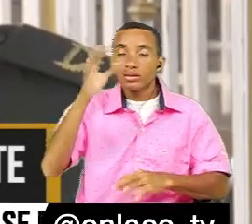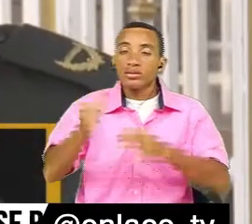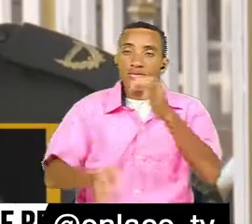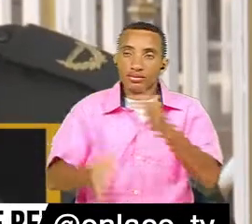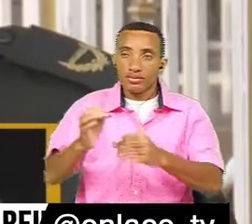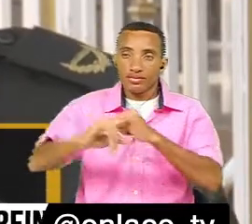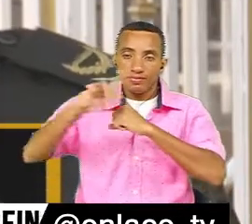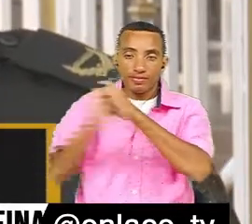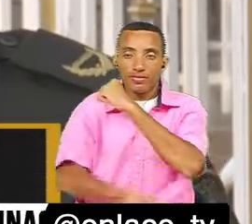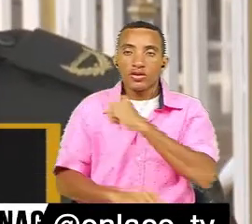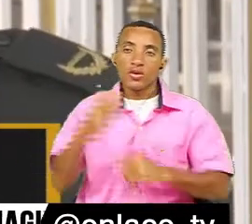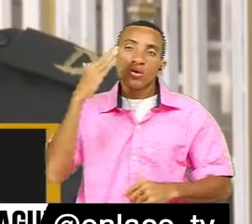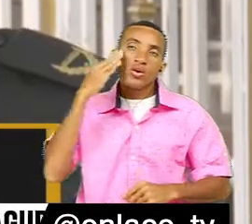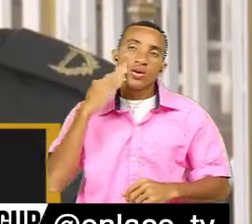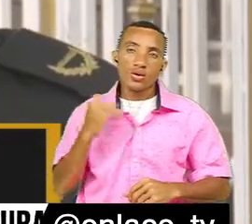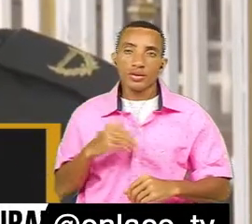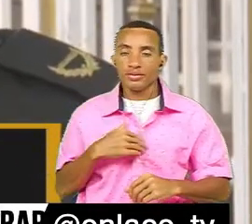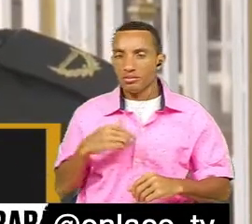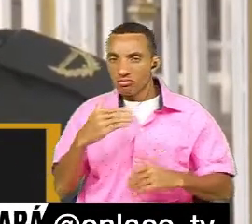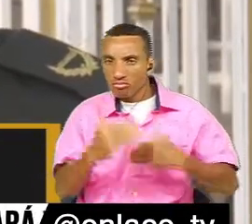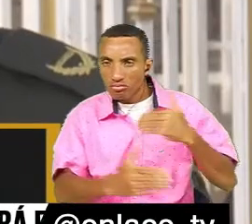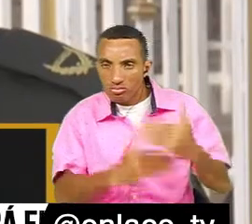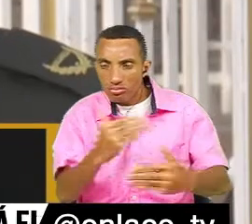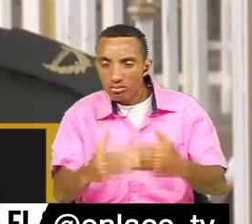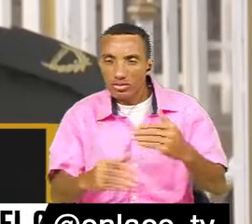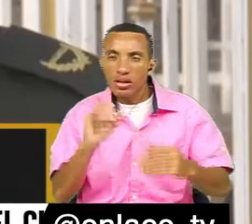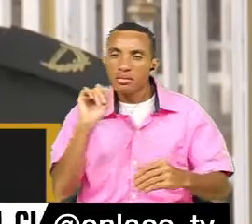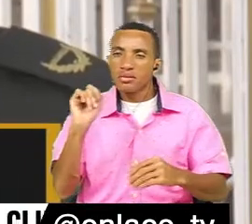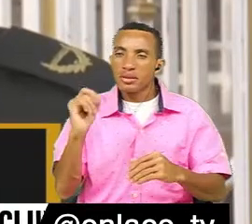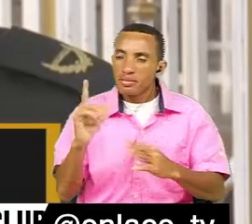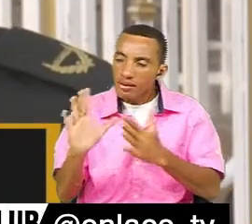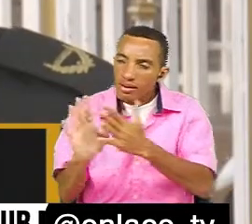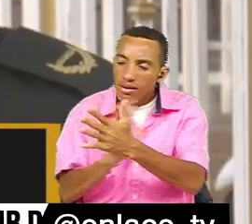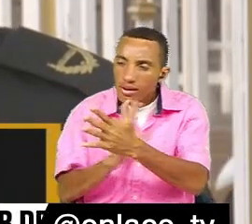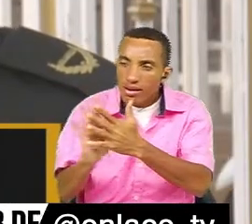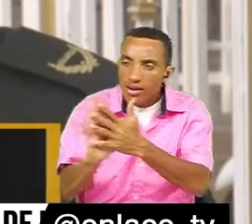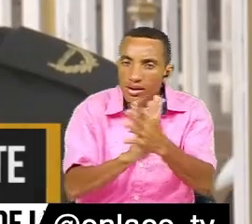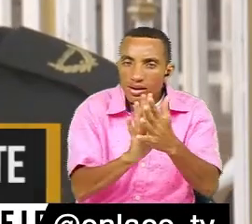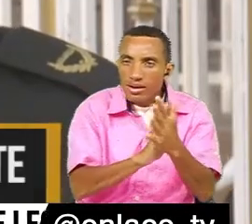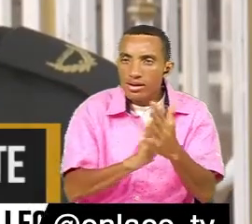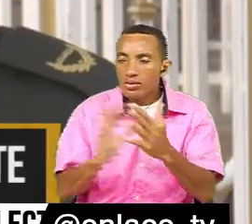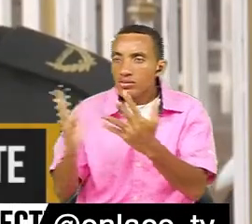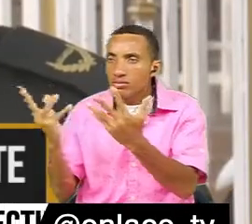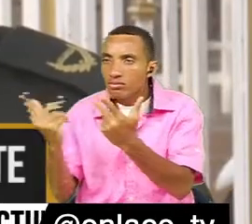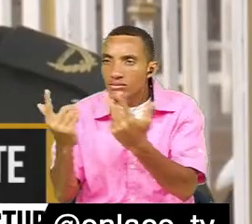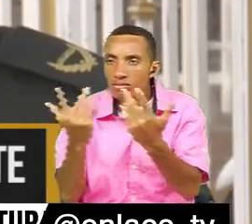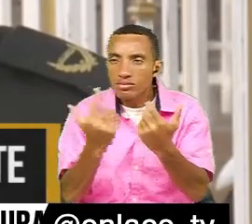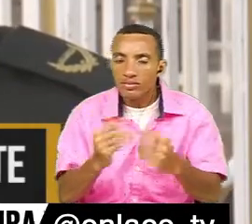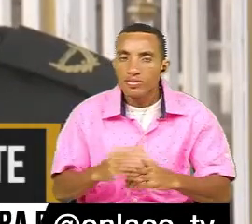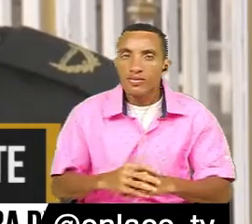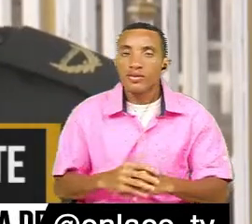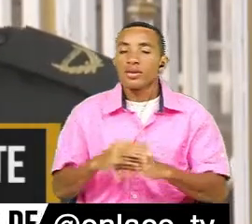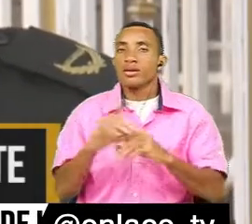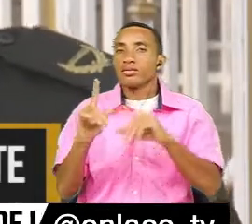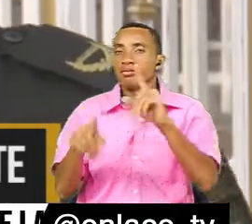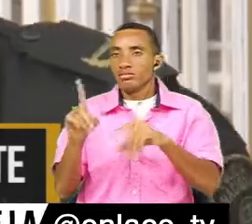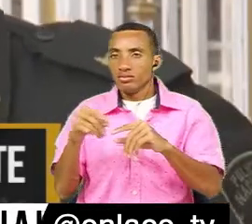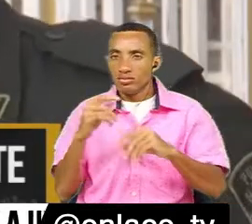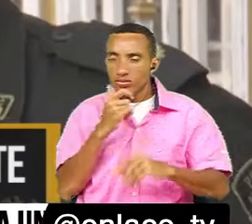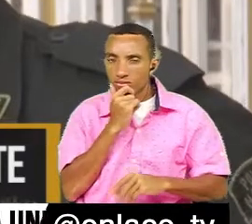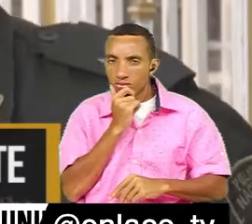adolescentes, estamos desarrollando el caso dentro de las primeras declaraciones que se están haciendo mediante un registro,